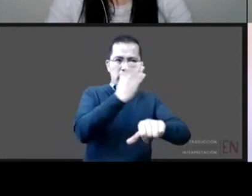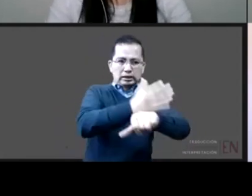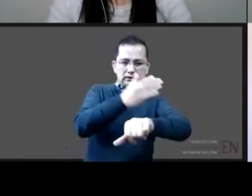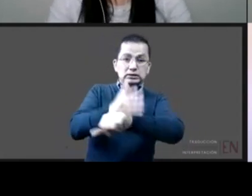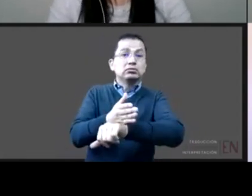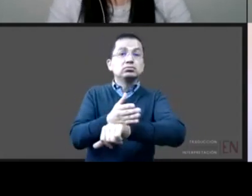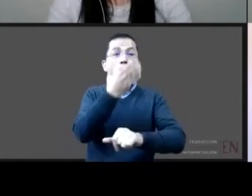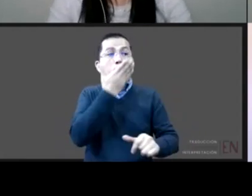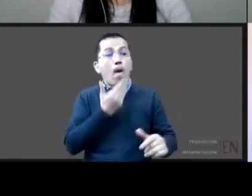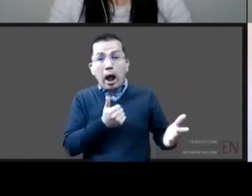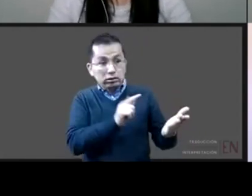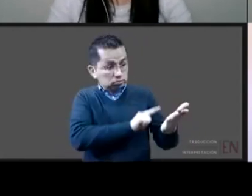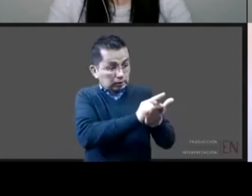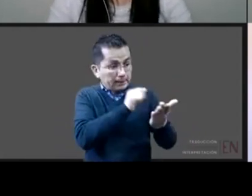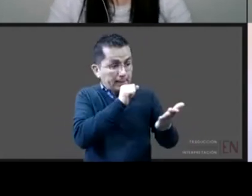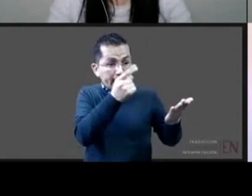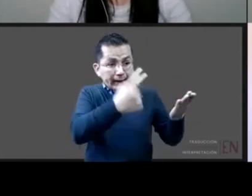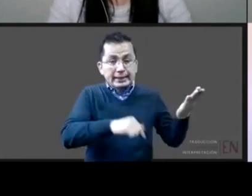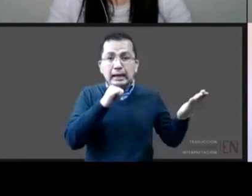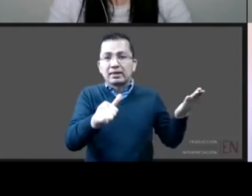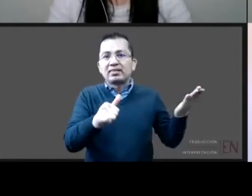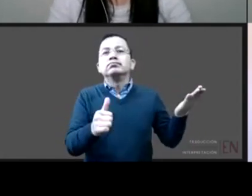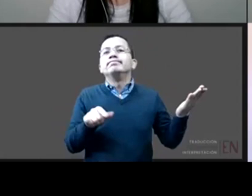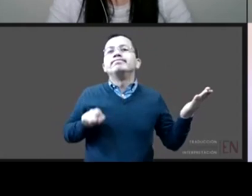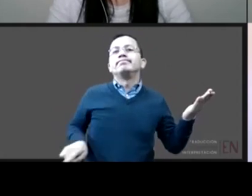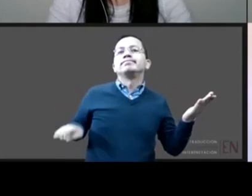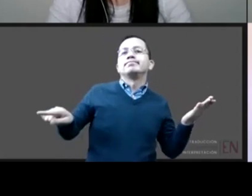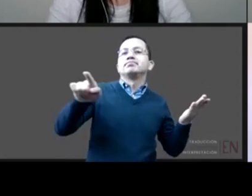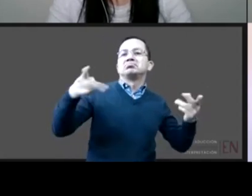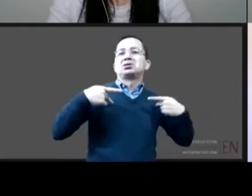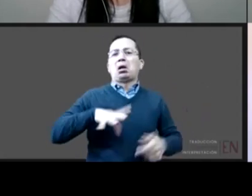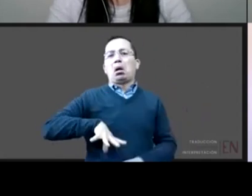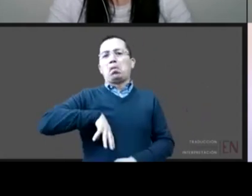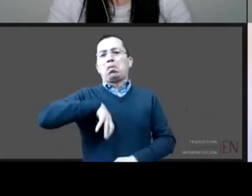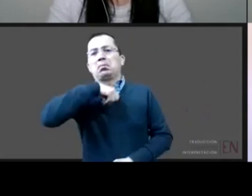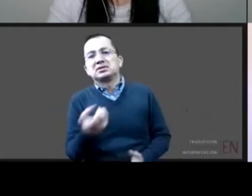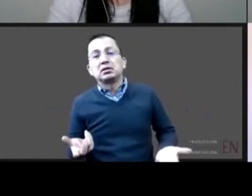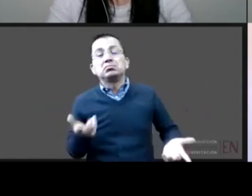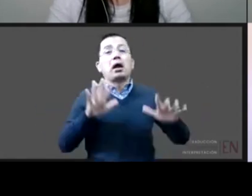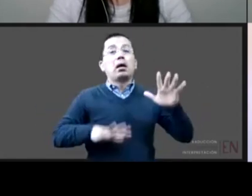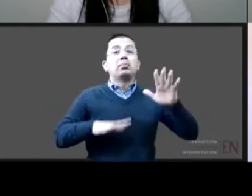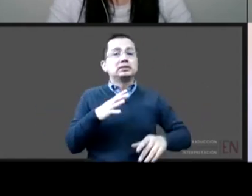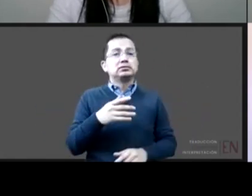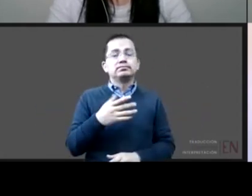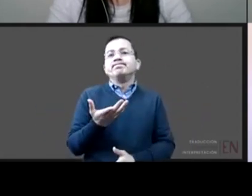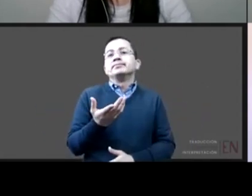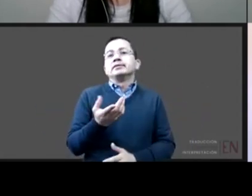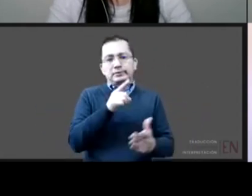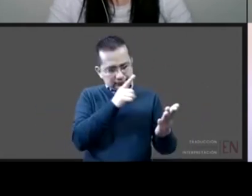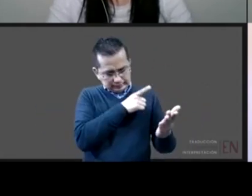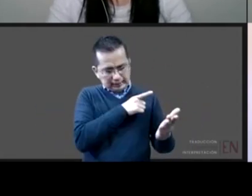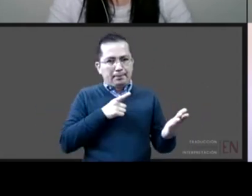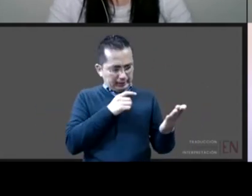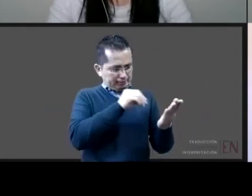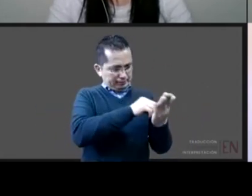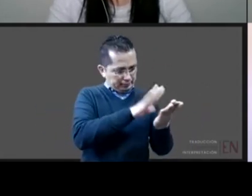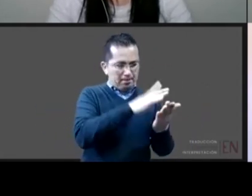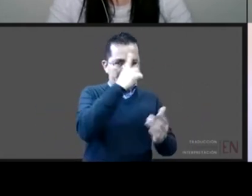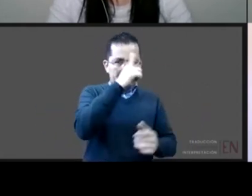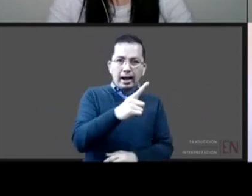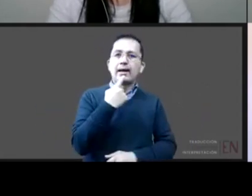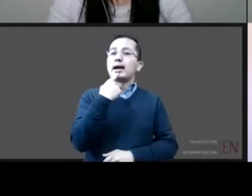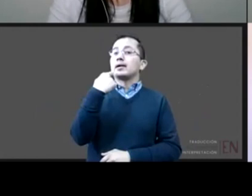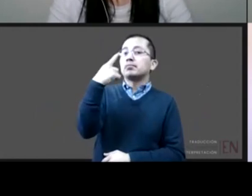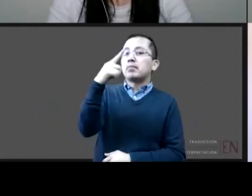cual puedan constituir acusaciones y cuando lleguen al Poder Judicial, esto también garantice sanción real. Tenemos